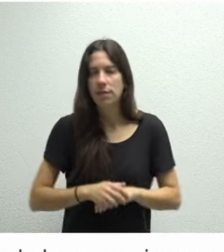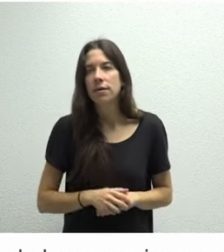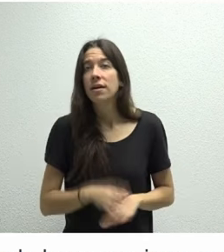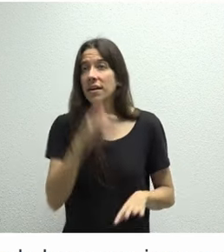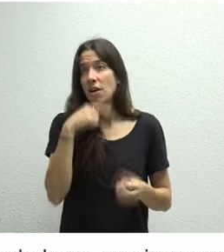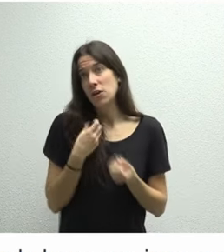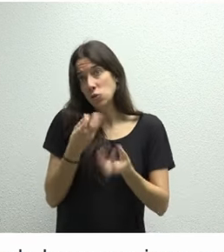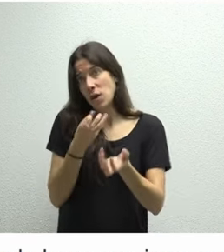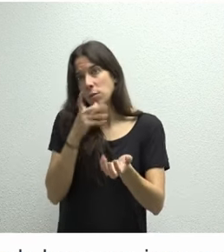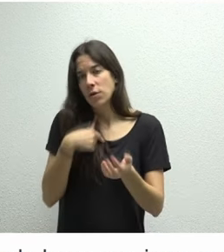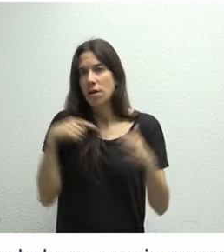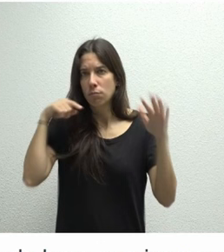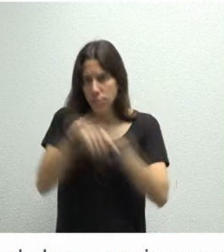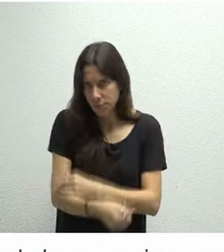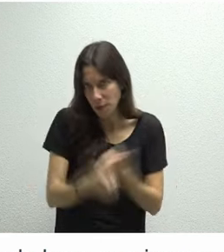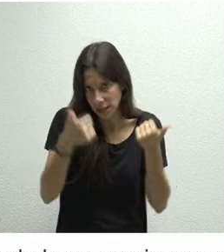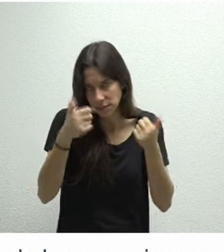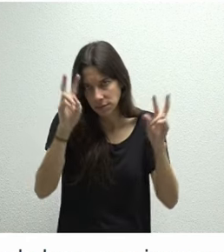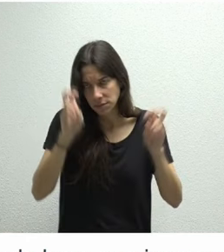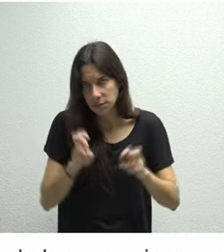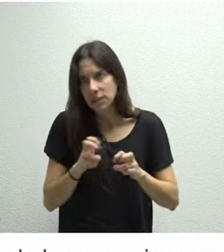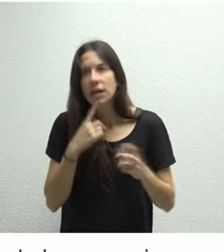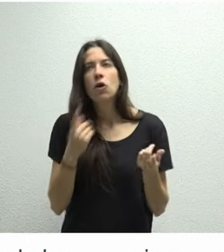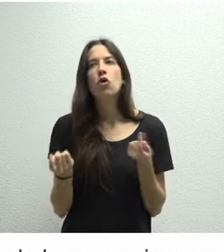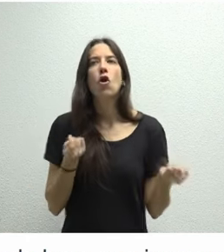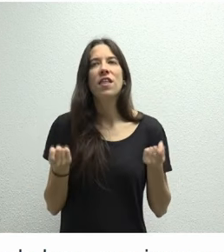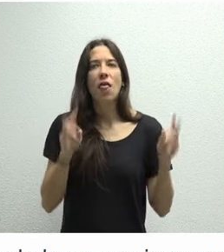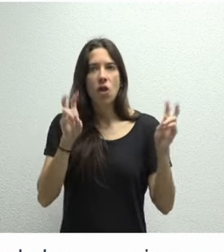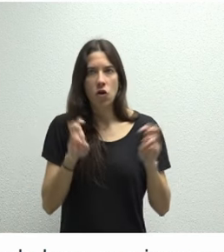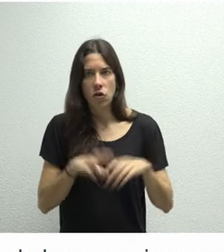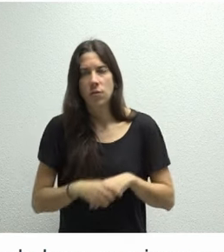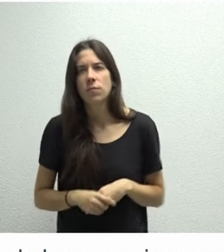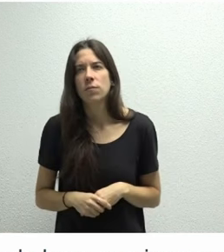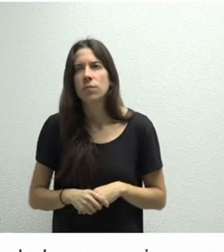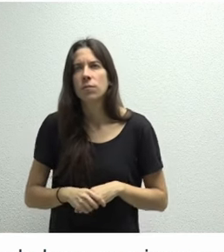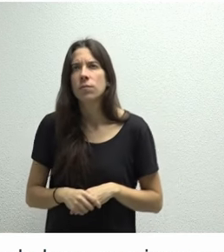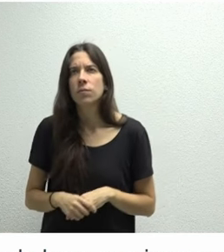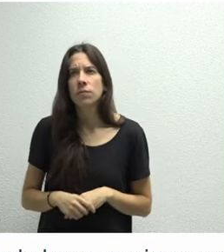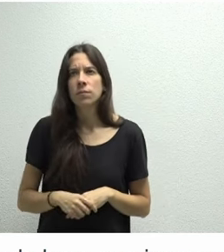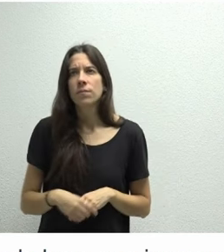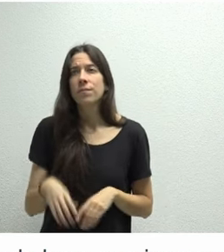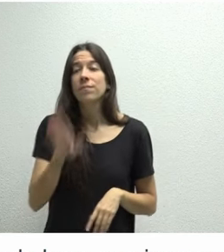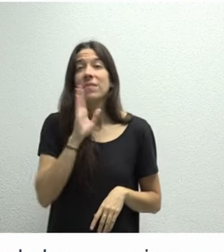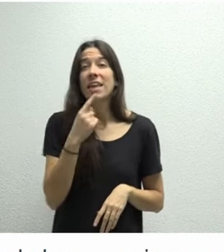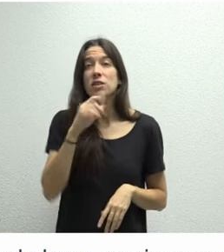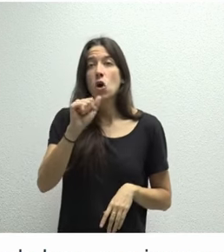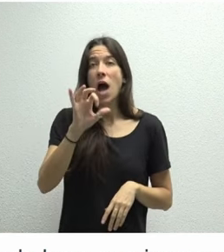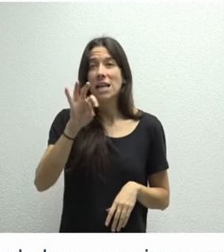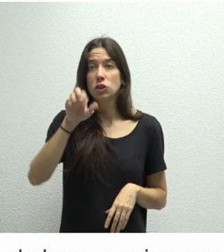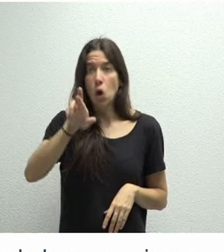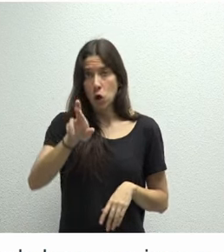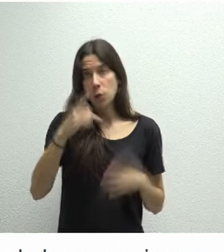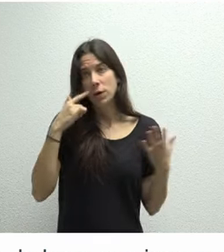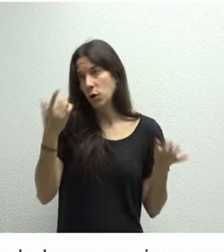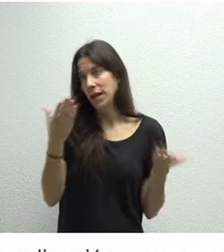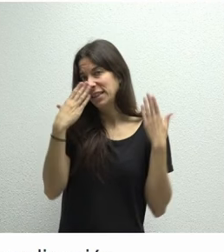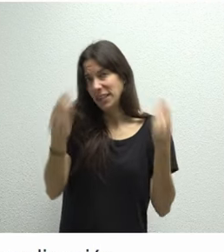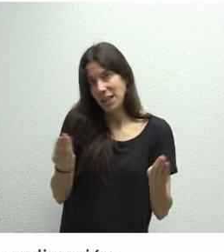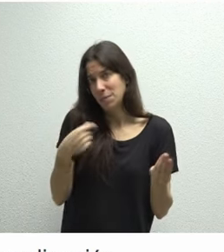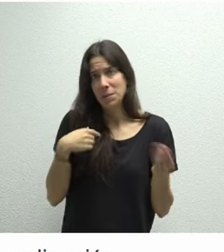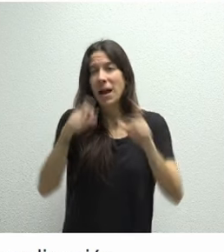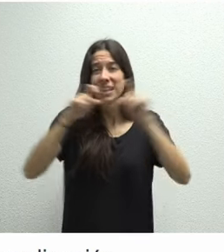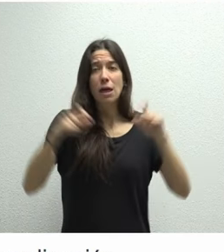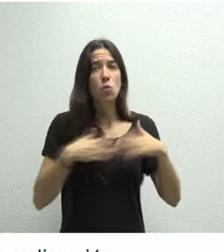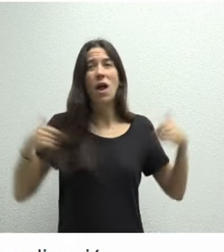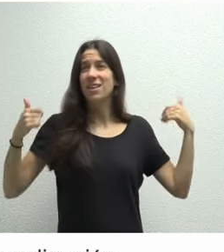a contar porque ya me meto más en lleno la coordinación a ver he puesto asor pero entender cualquier entidad